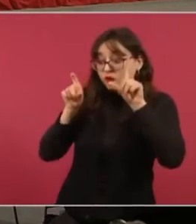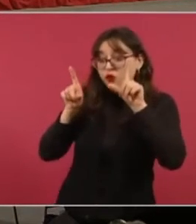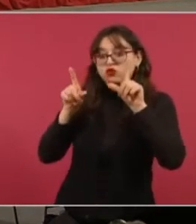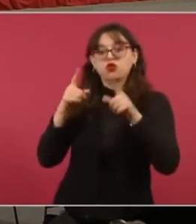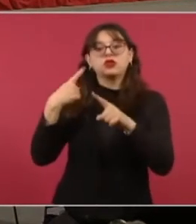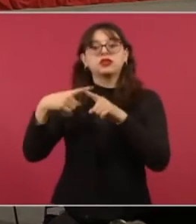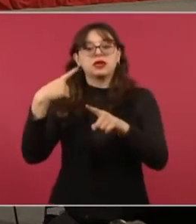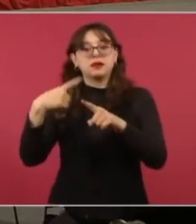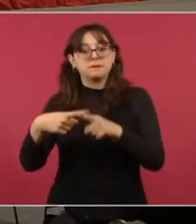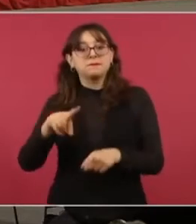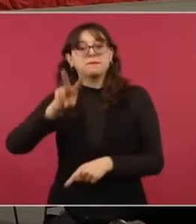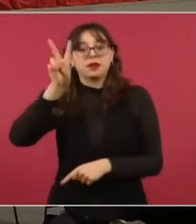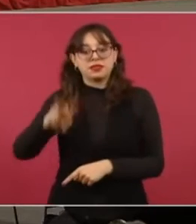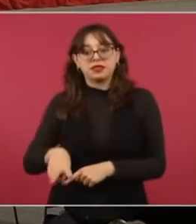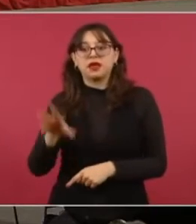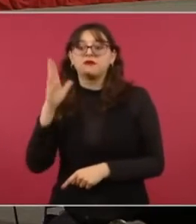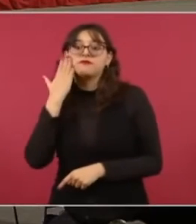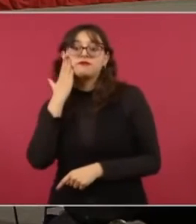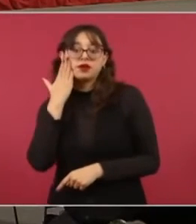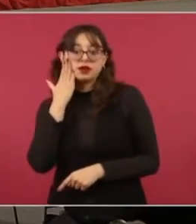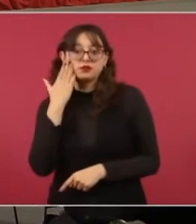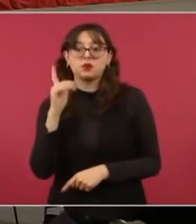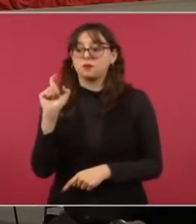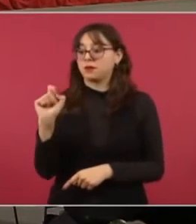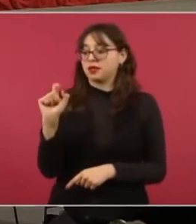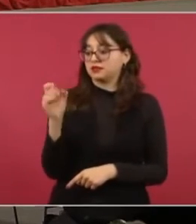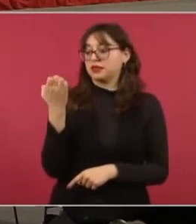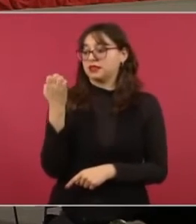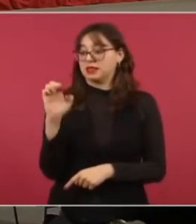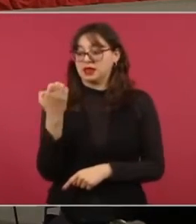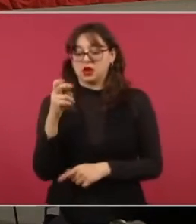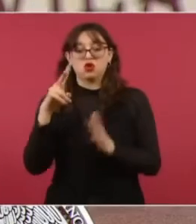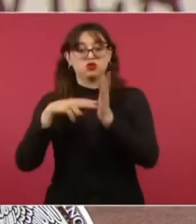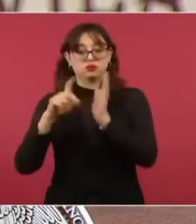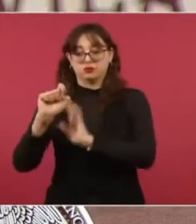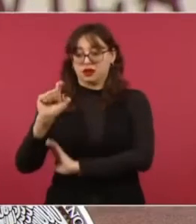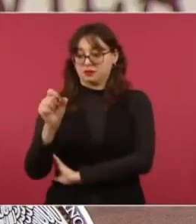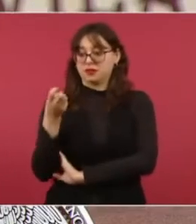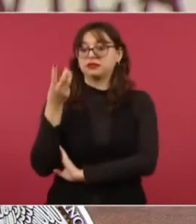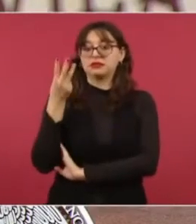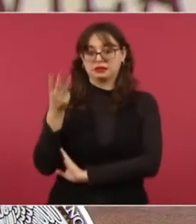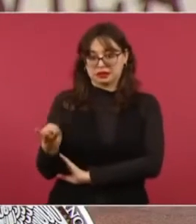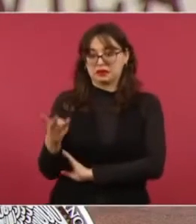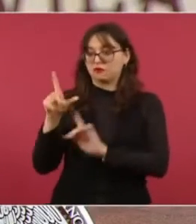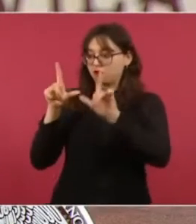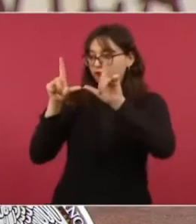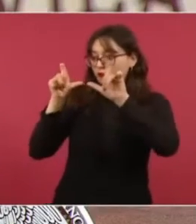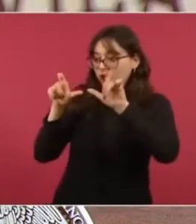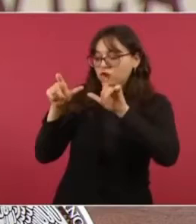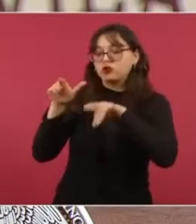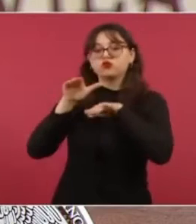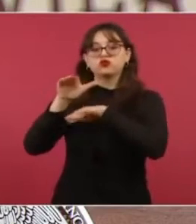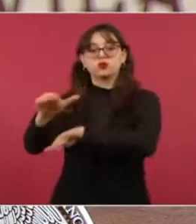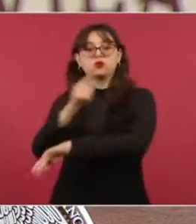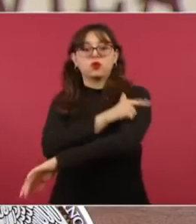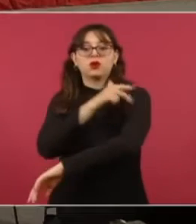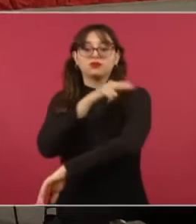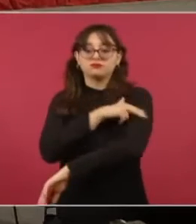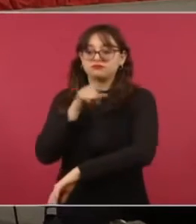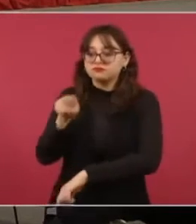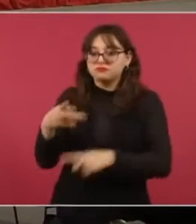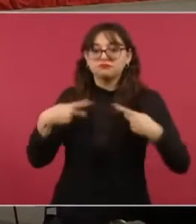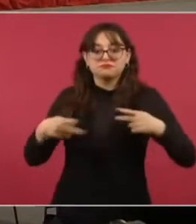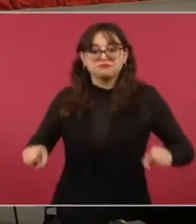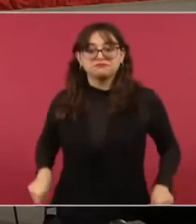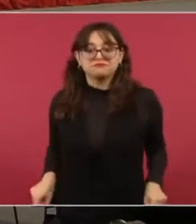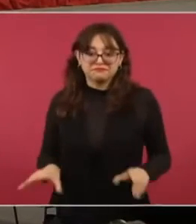compartió esta foto el 20 de enero y corresponde a elementos de la Guardia Nacional, ayudando a una